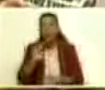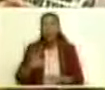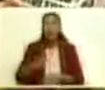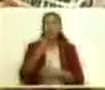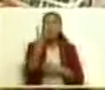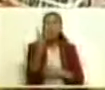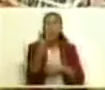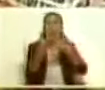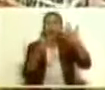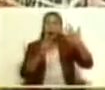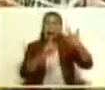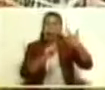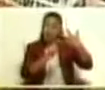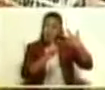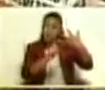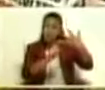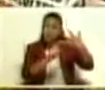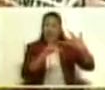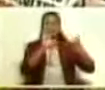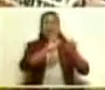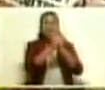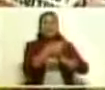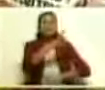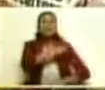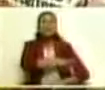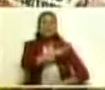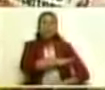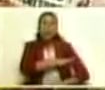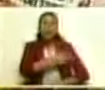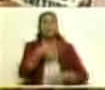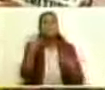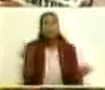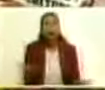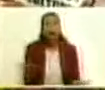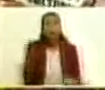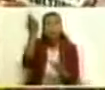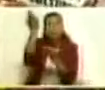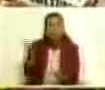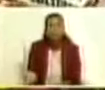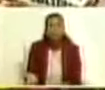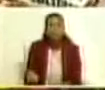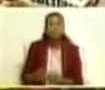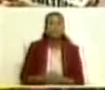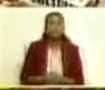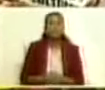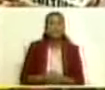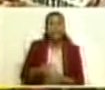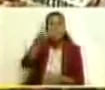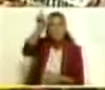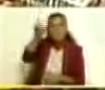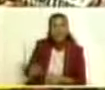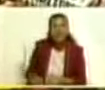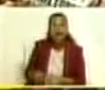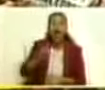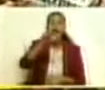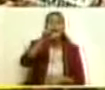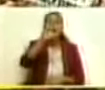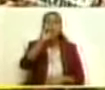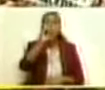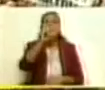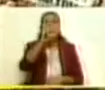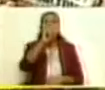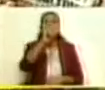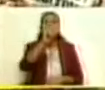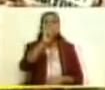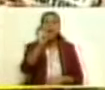T de transformación social. Para eso vamos a escuchar a Lolibet Garrido,